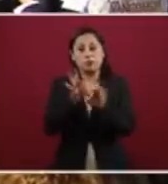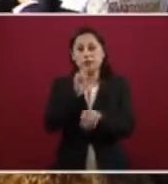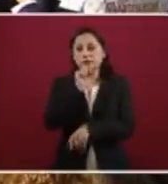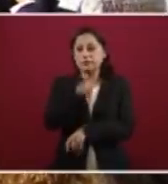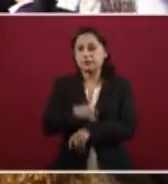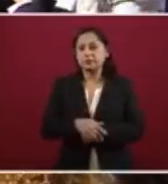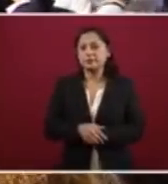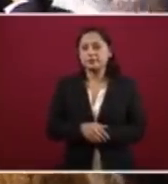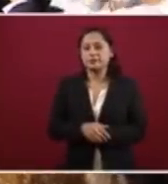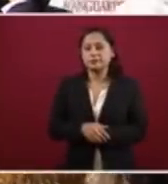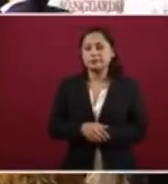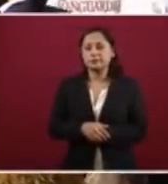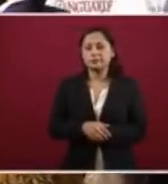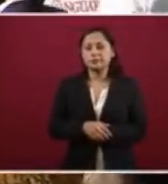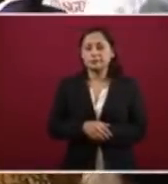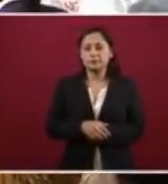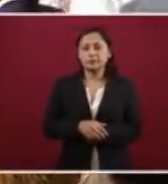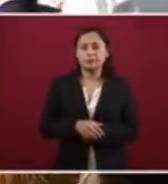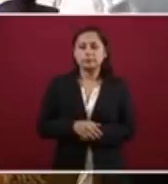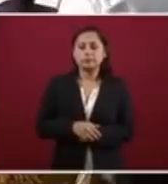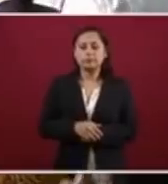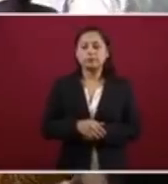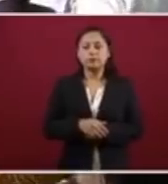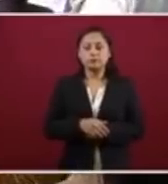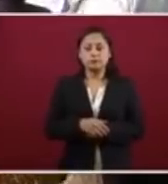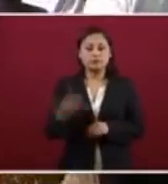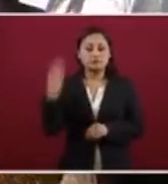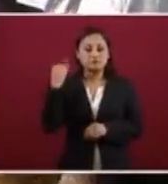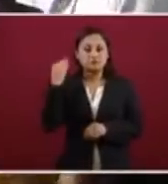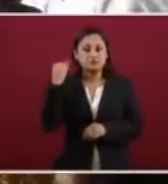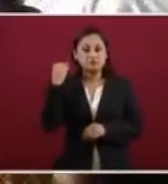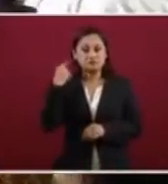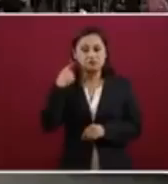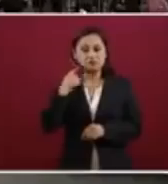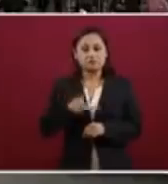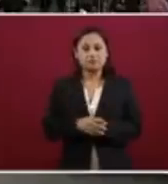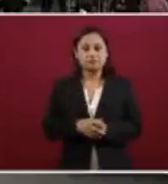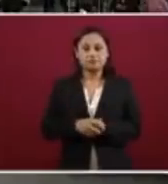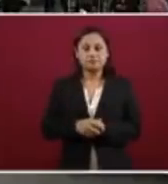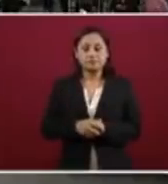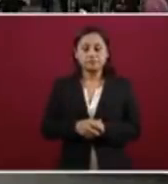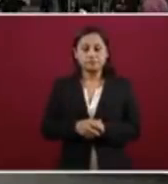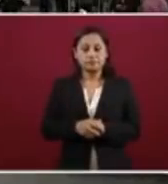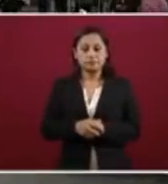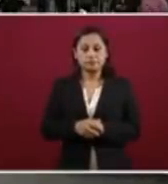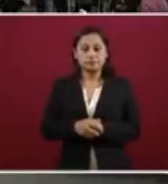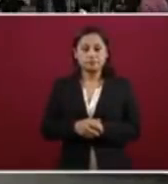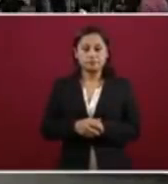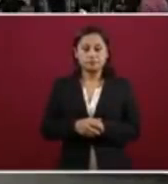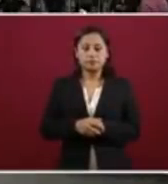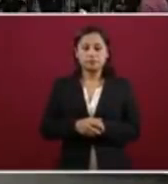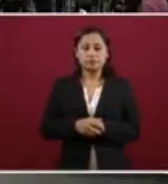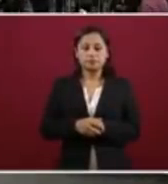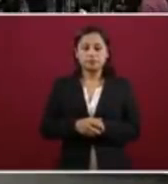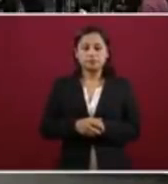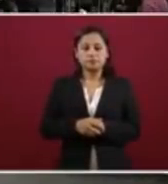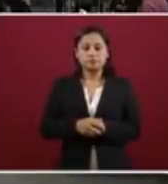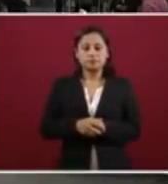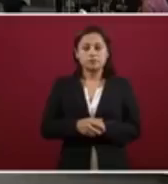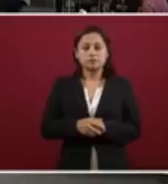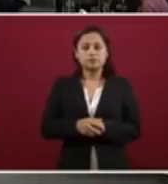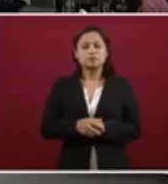A ver. Buenos días. Mi nombre es Mario Alberto Segura, soy del portal El Sol del Sur, Tamaulipas.